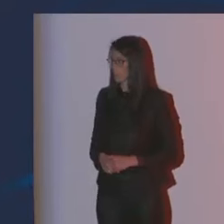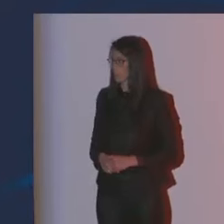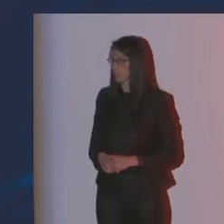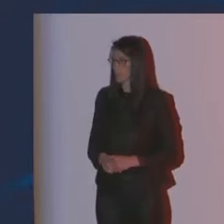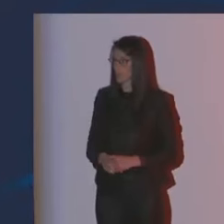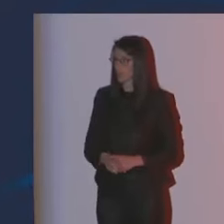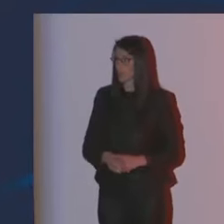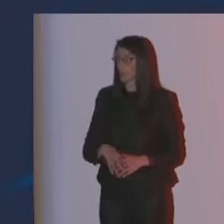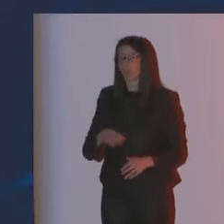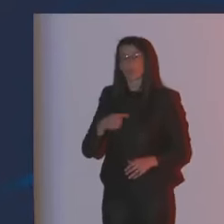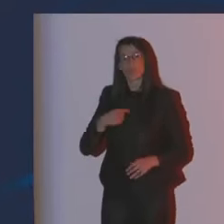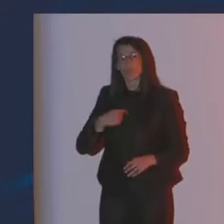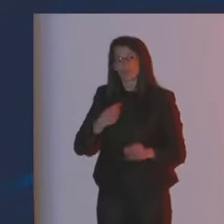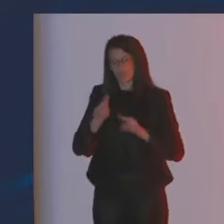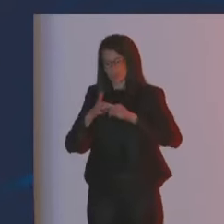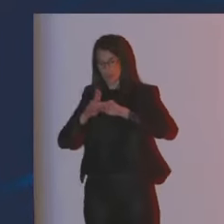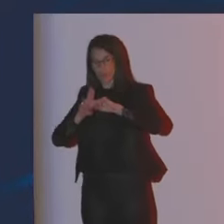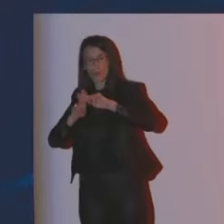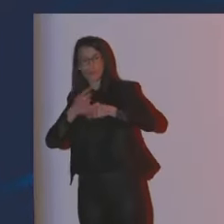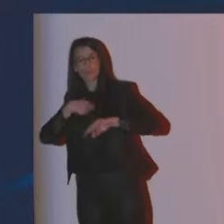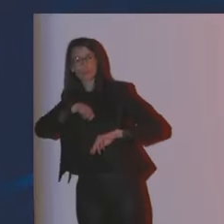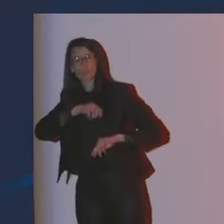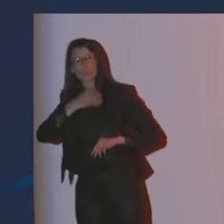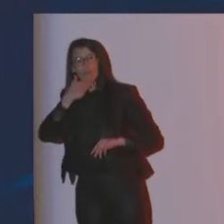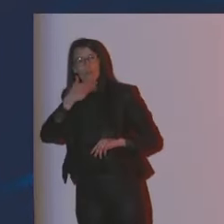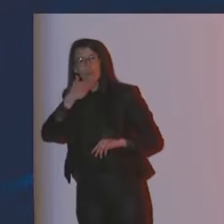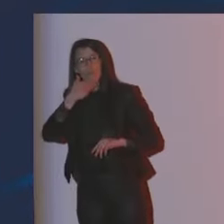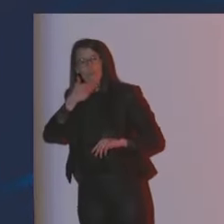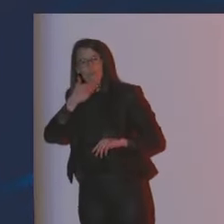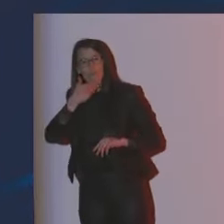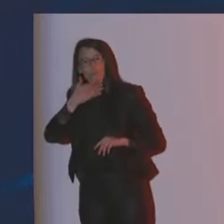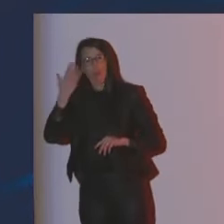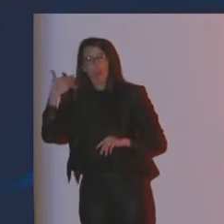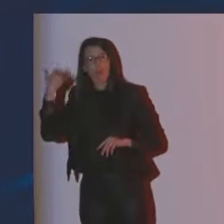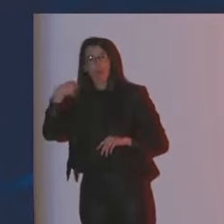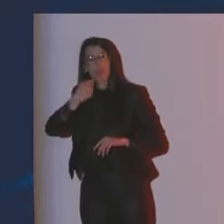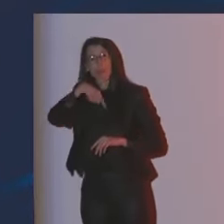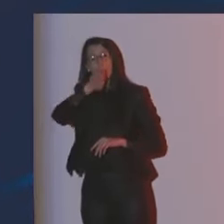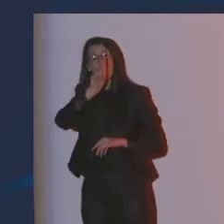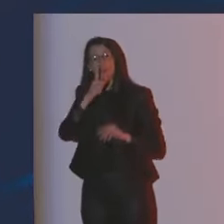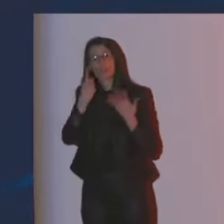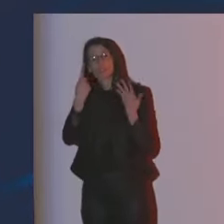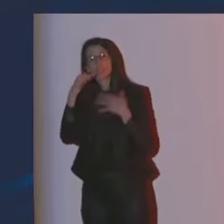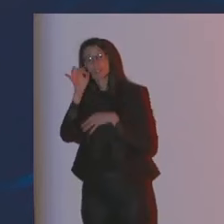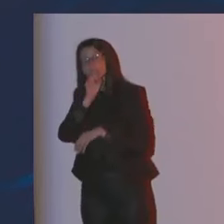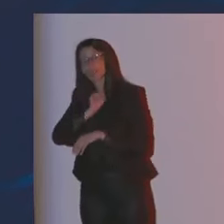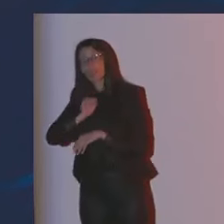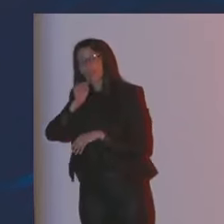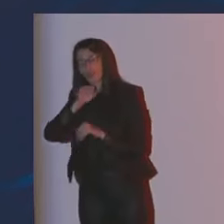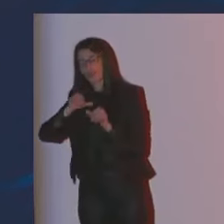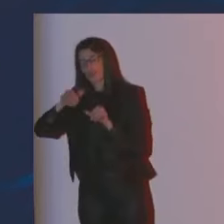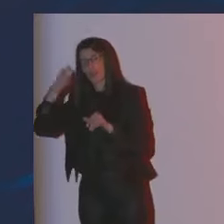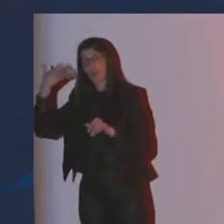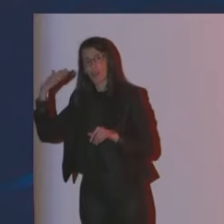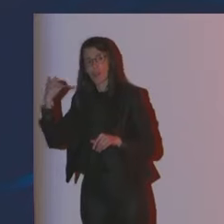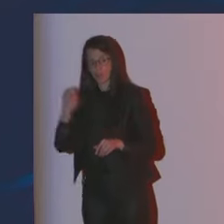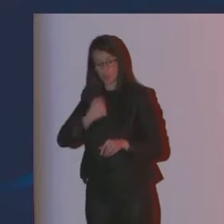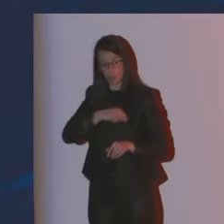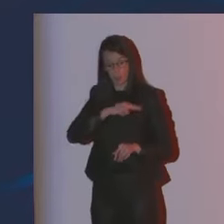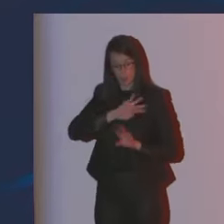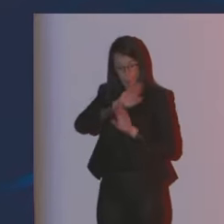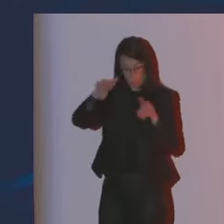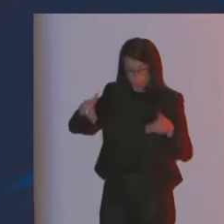Conocí a Cruz Roja Española hace 160 años, justo después de volver de Suiza, y